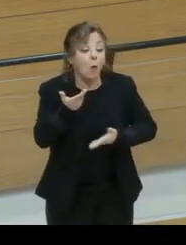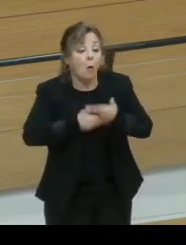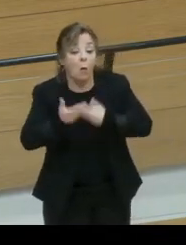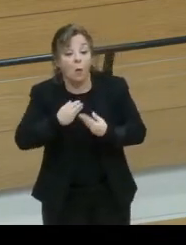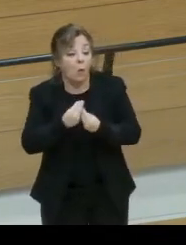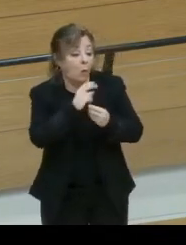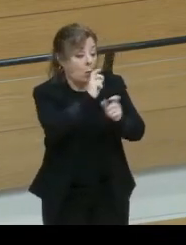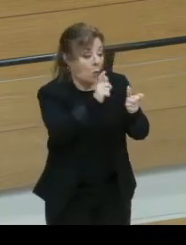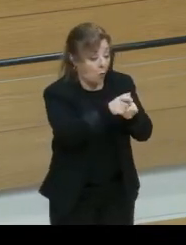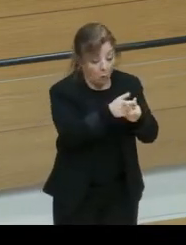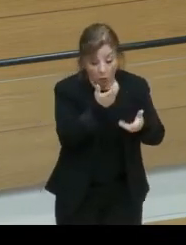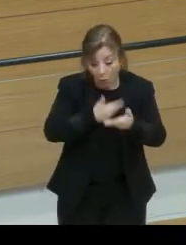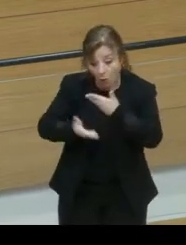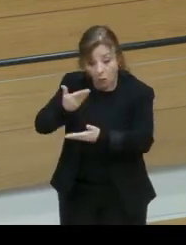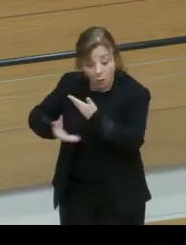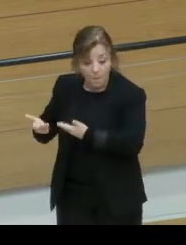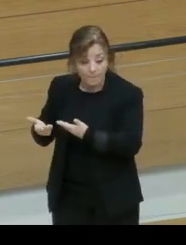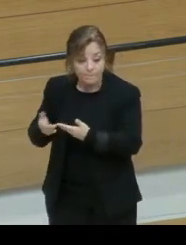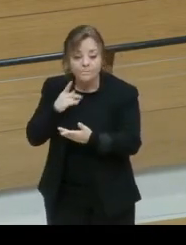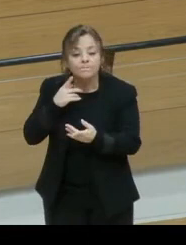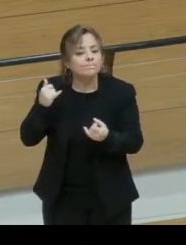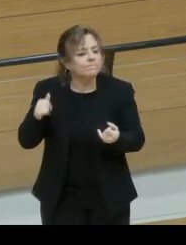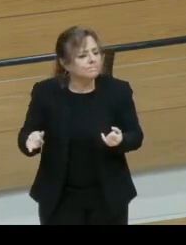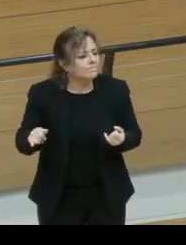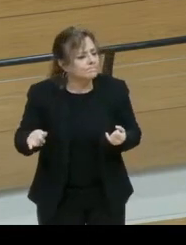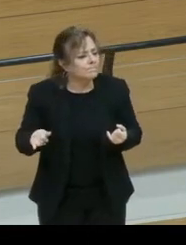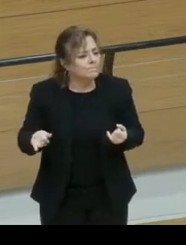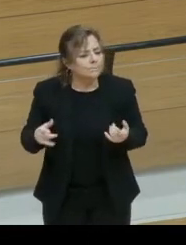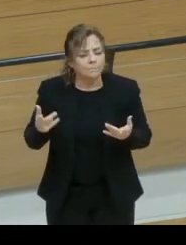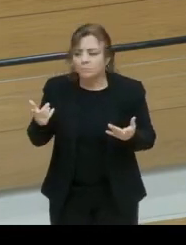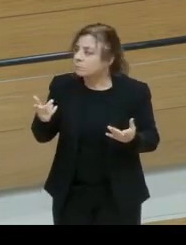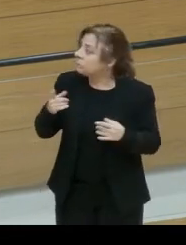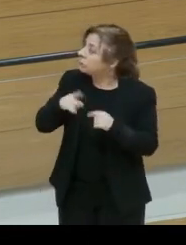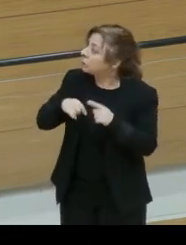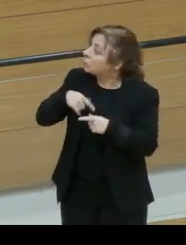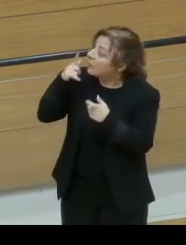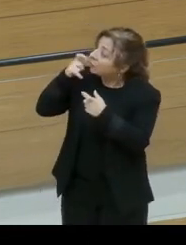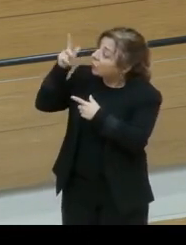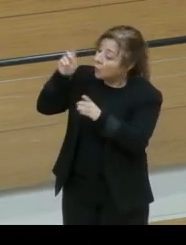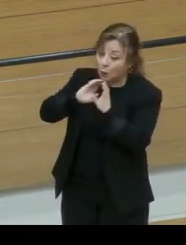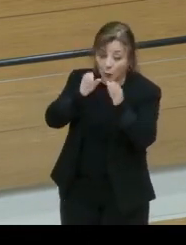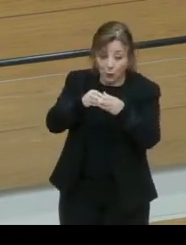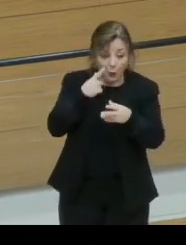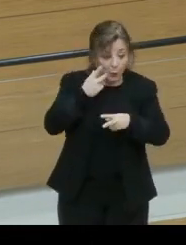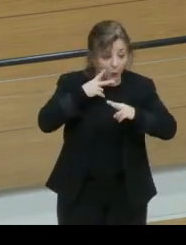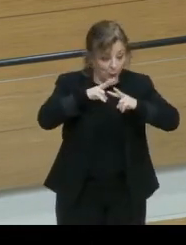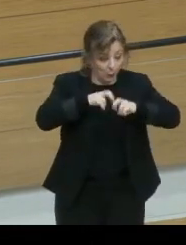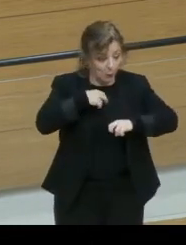grupos. Y aquí pues tendríamos algunas fotos de mi grupo de investigación.